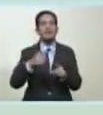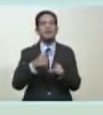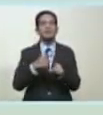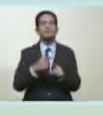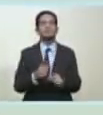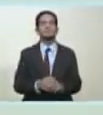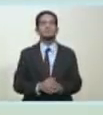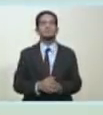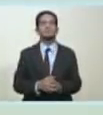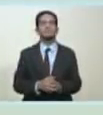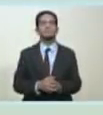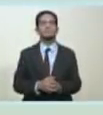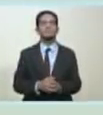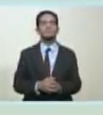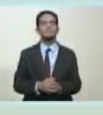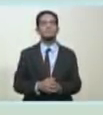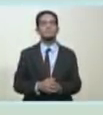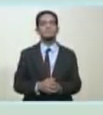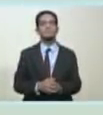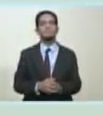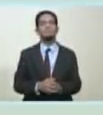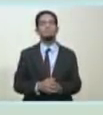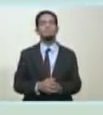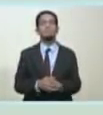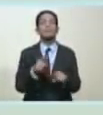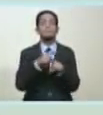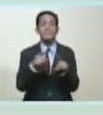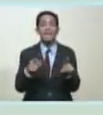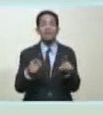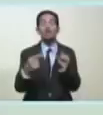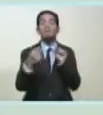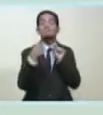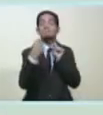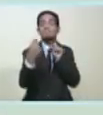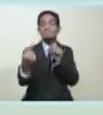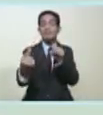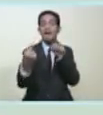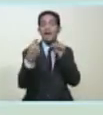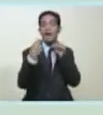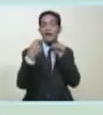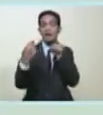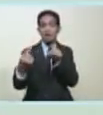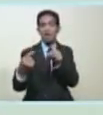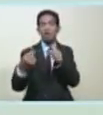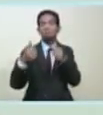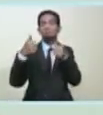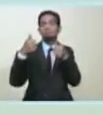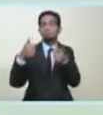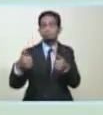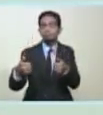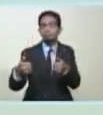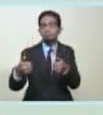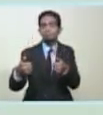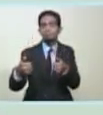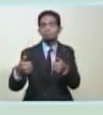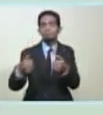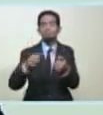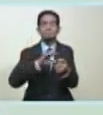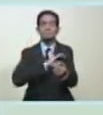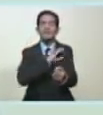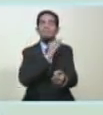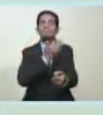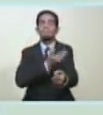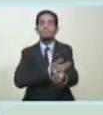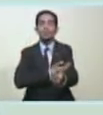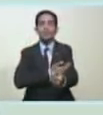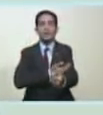criterio suficiente para entablar un diálogo con cualquier factor o sector del poder de los Estados